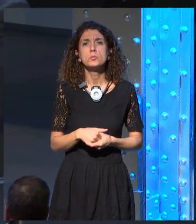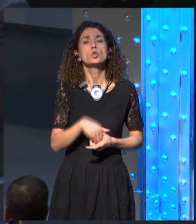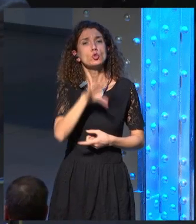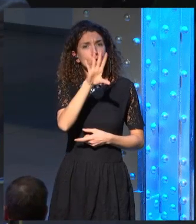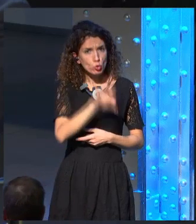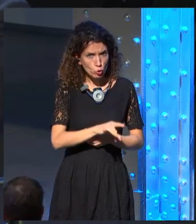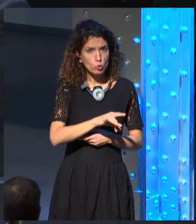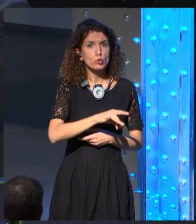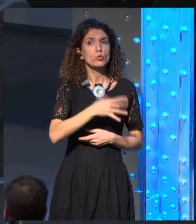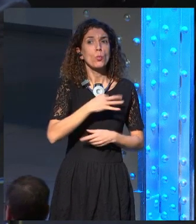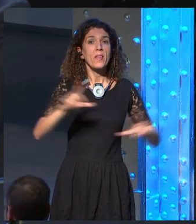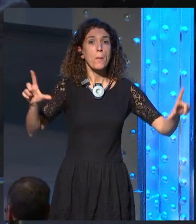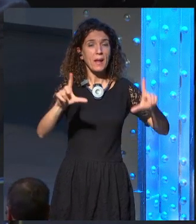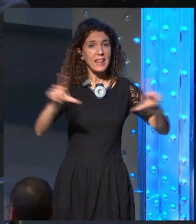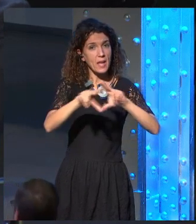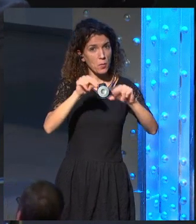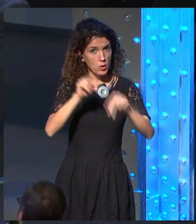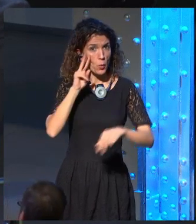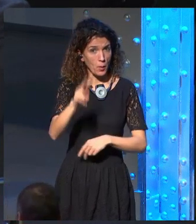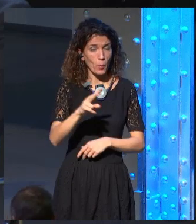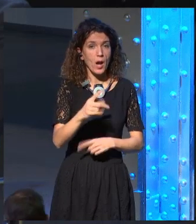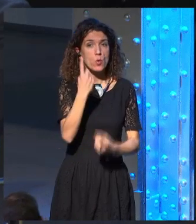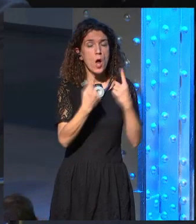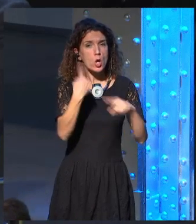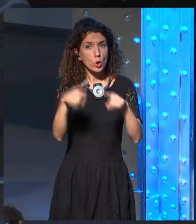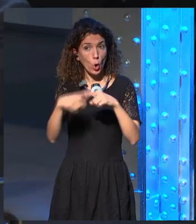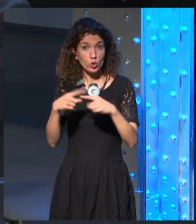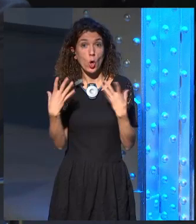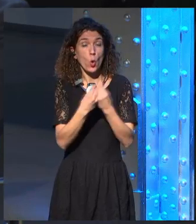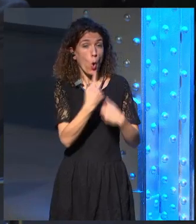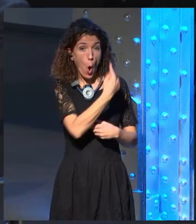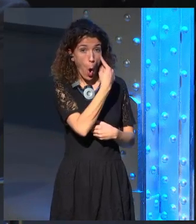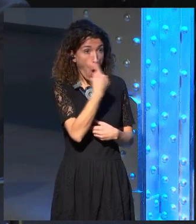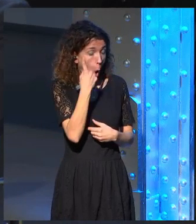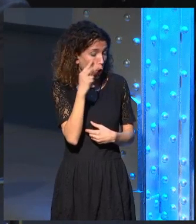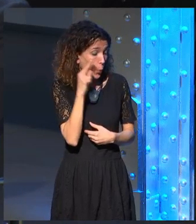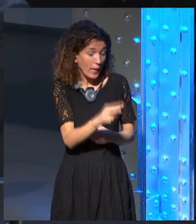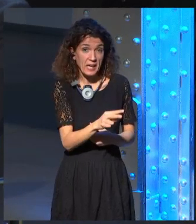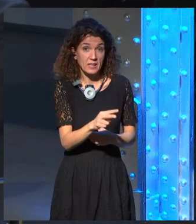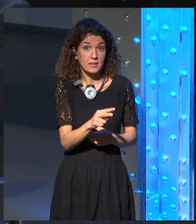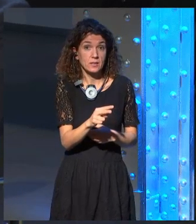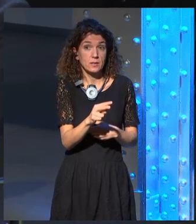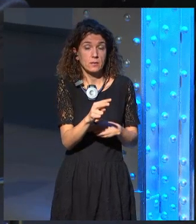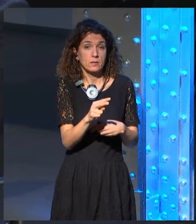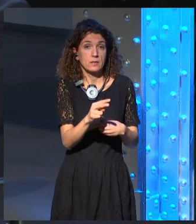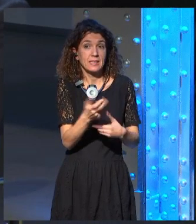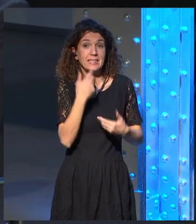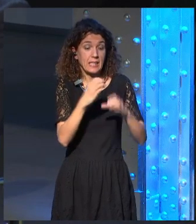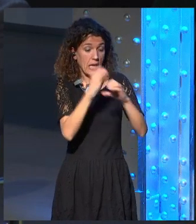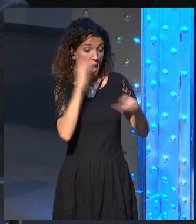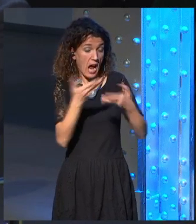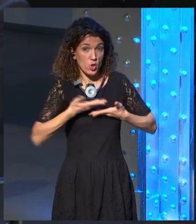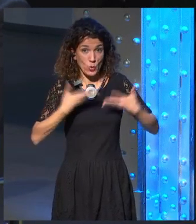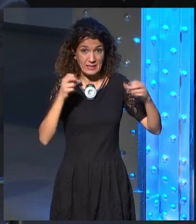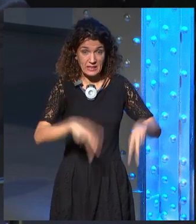Sí, se puede ver en una pantalla de vídeo. Las cosas que se puede ver con el ojo, digamos a simple vista, sin aumento desde la estación